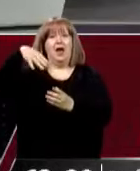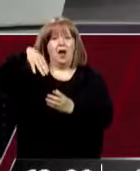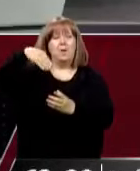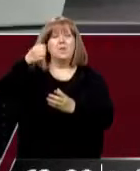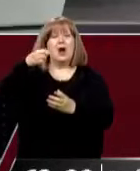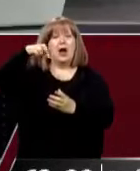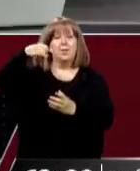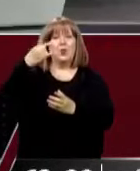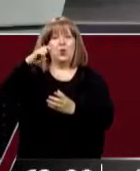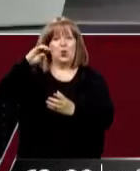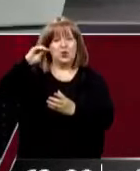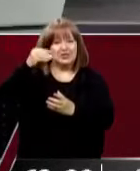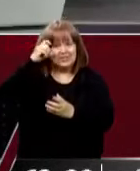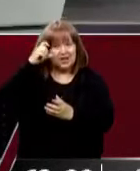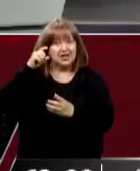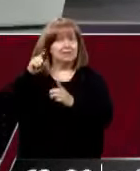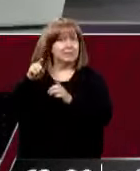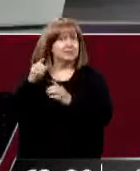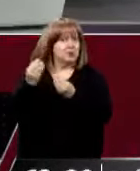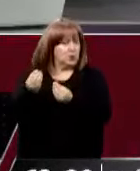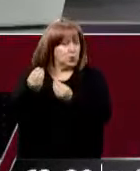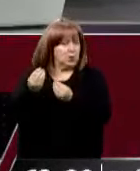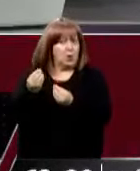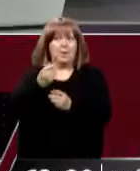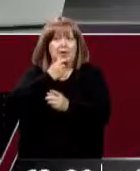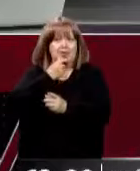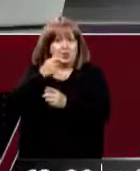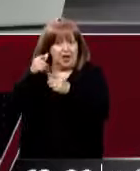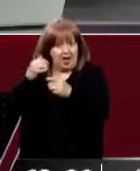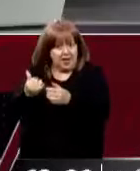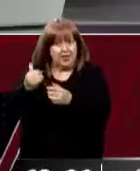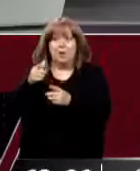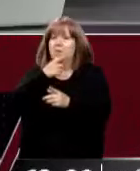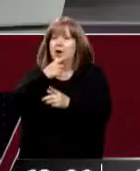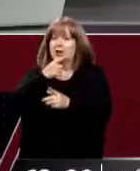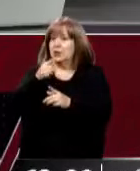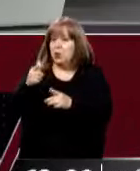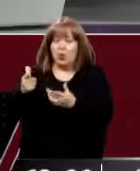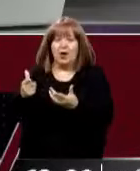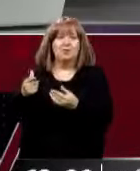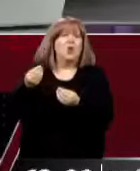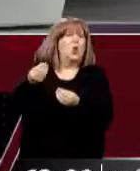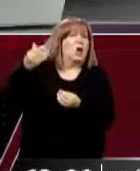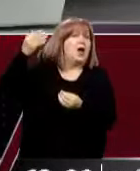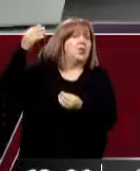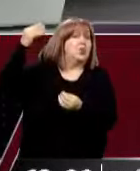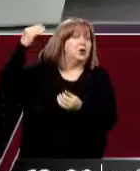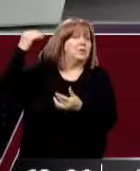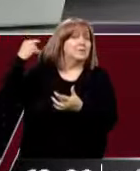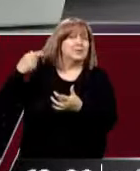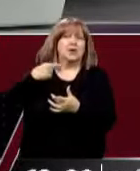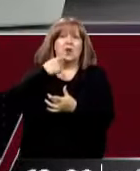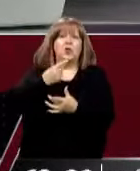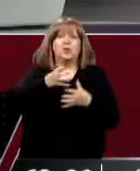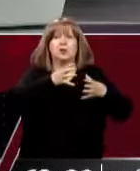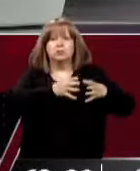aquí en la provincia de Mendoza, que eso es lo que también ha empezado, ¿no? O por ahí a preguntarse, ¿no? ¿Desde cuándo esto de